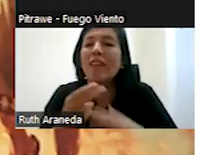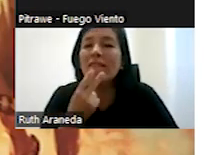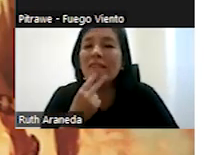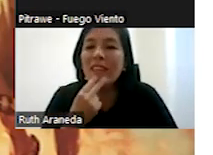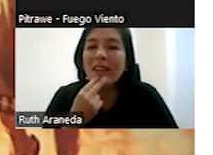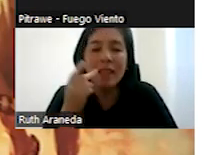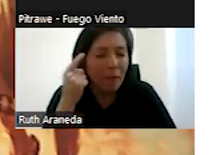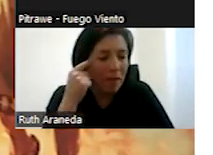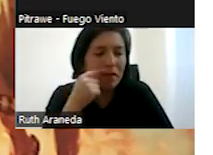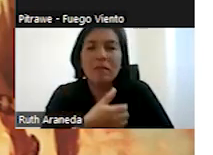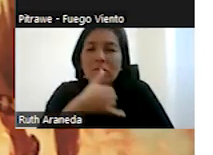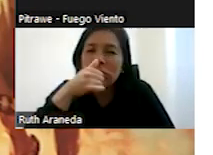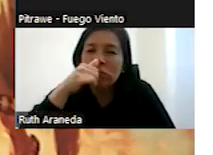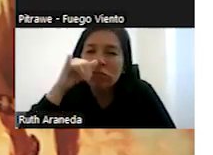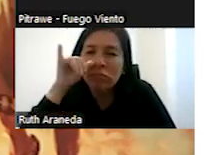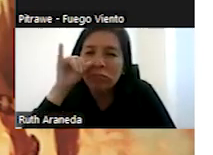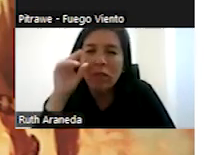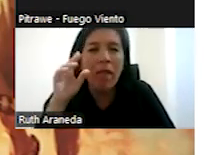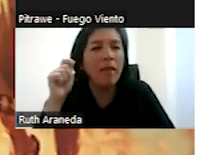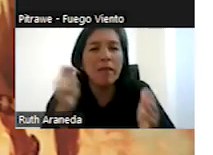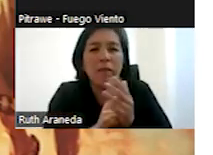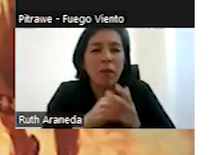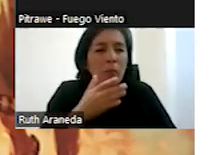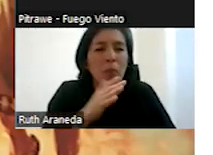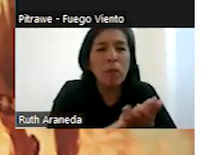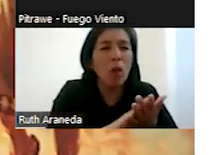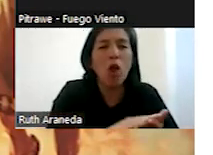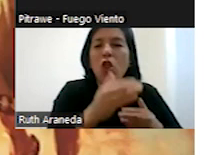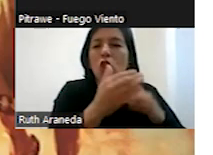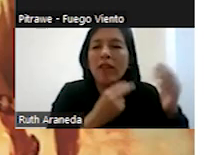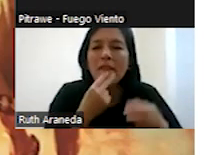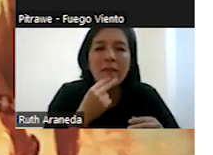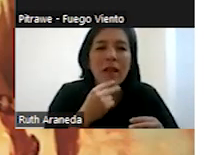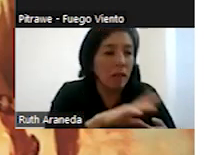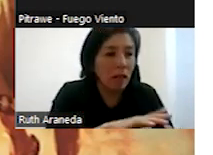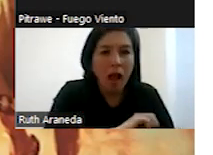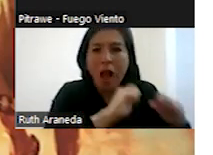permite saber acerca de su movilidad,